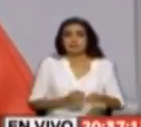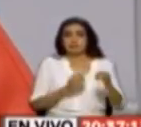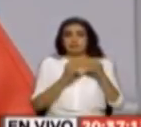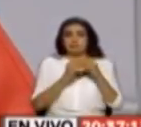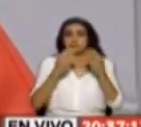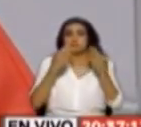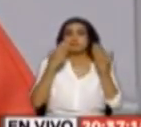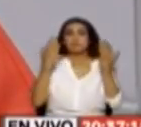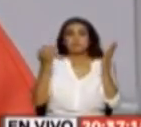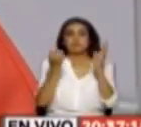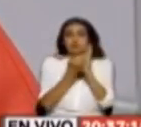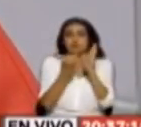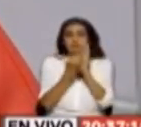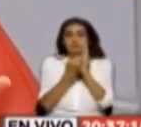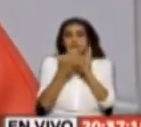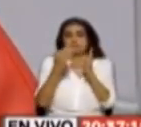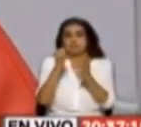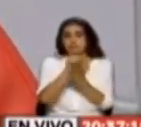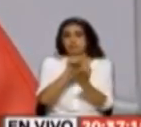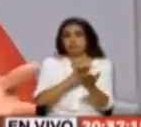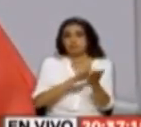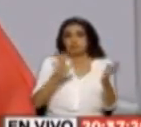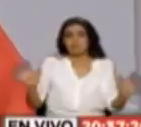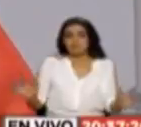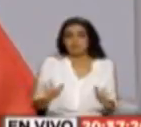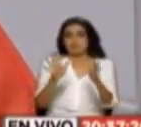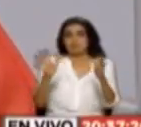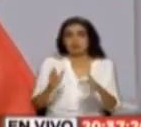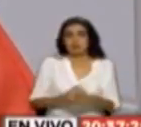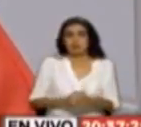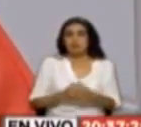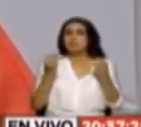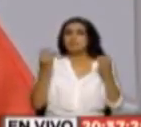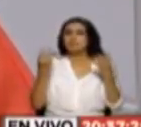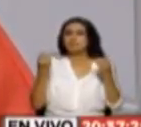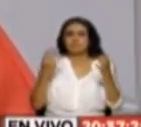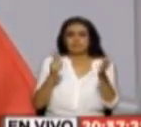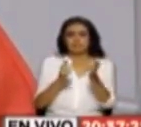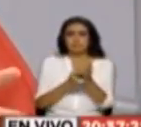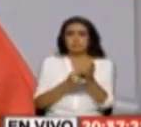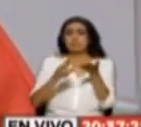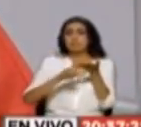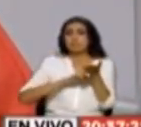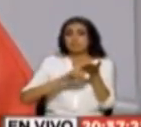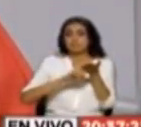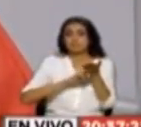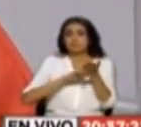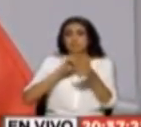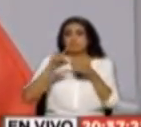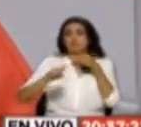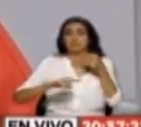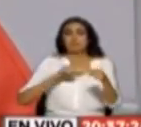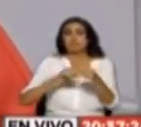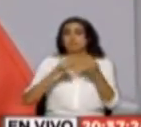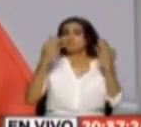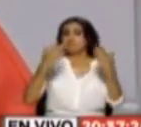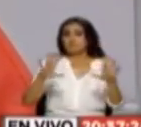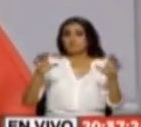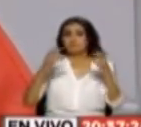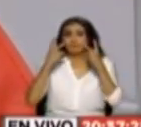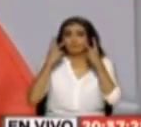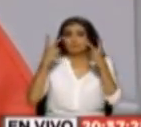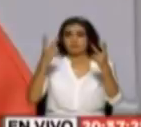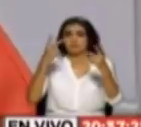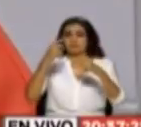que se identifican con la propuesta que estamos impulsando. Creo que hay muchos acercamientos importantes, en su momento ya oficialmente los daremos